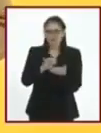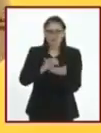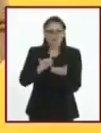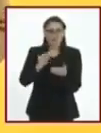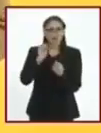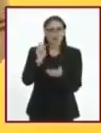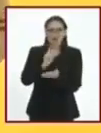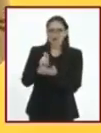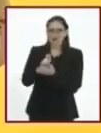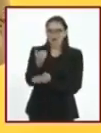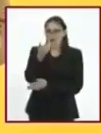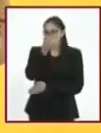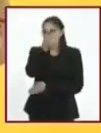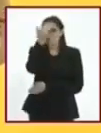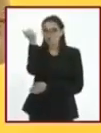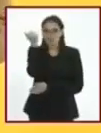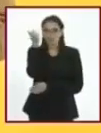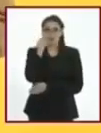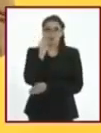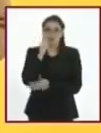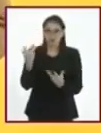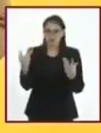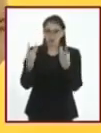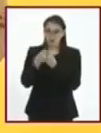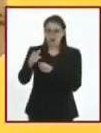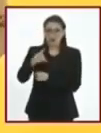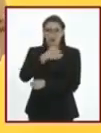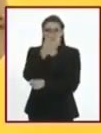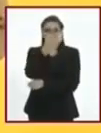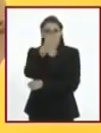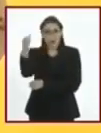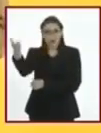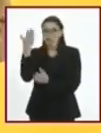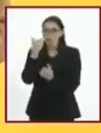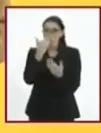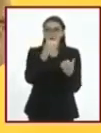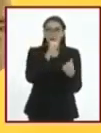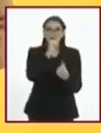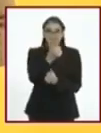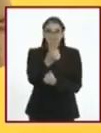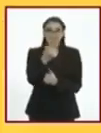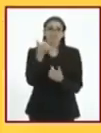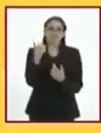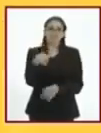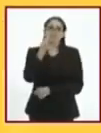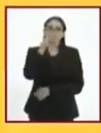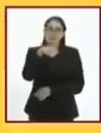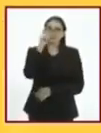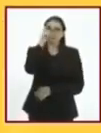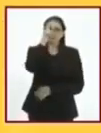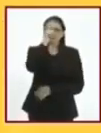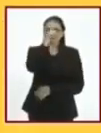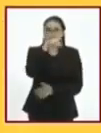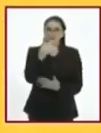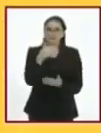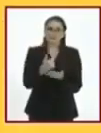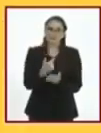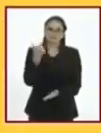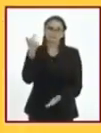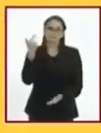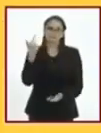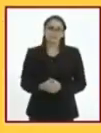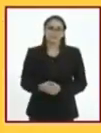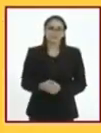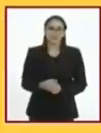la falta de oportunidades en el campo, nos encontramos frente a un panorama muy complejo. La situación se torna